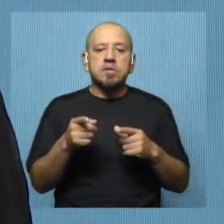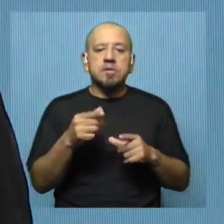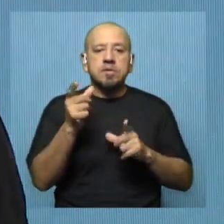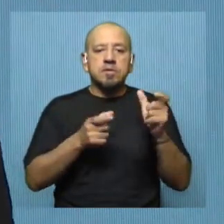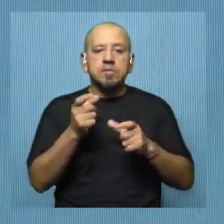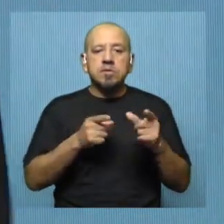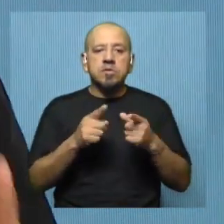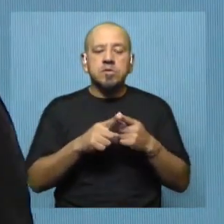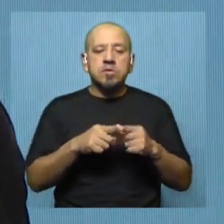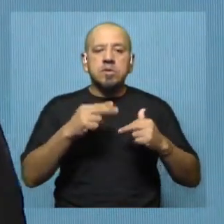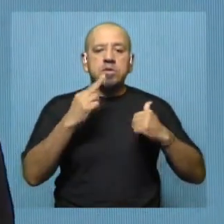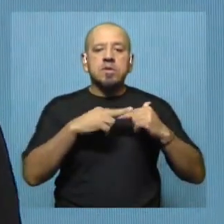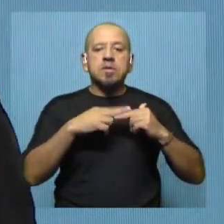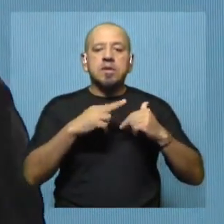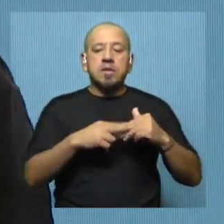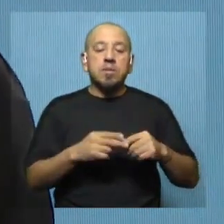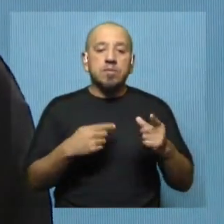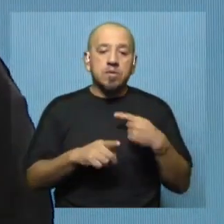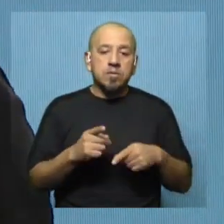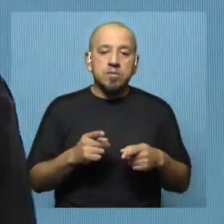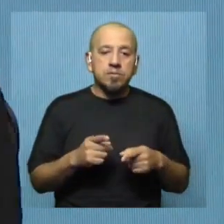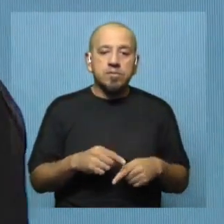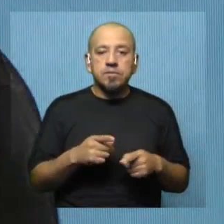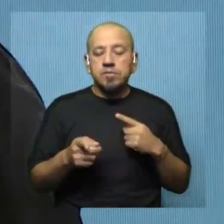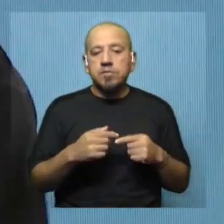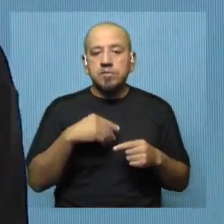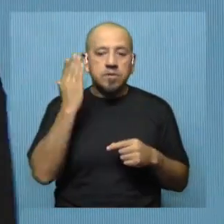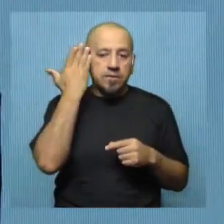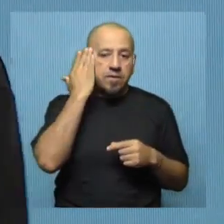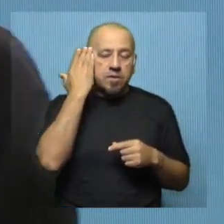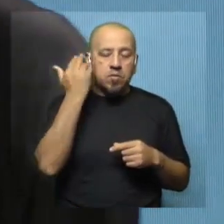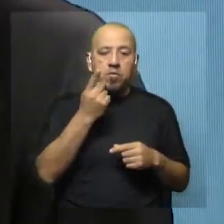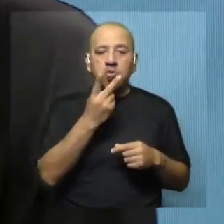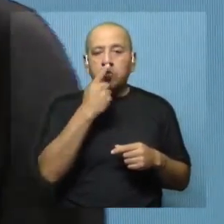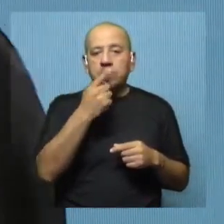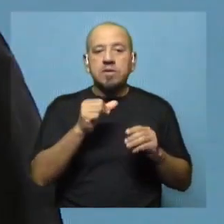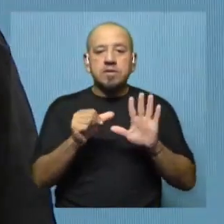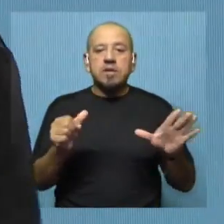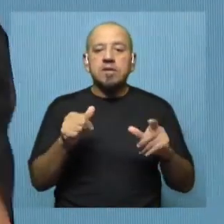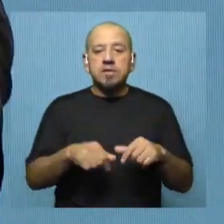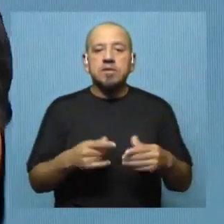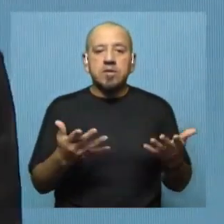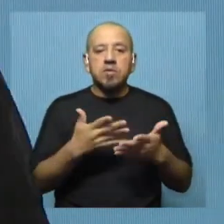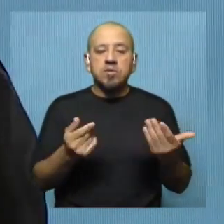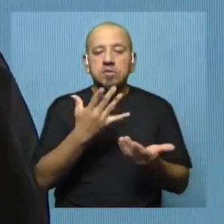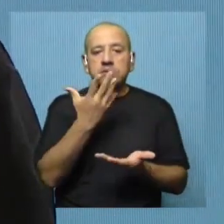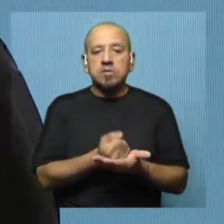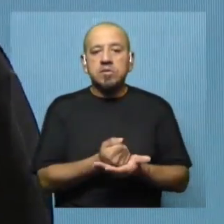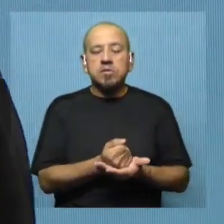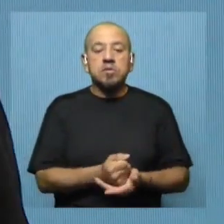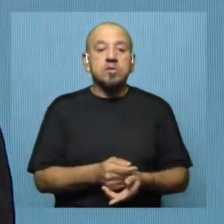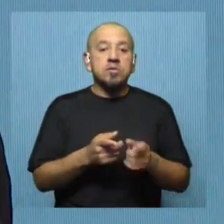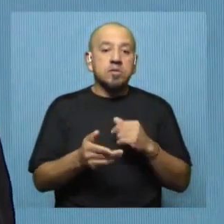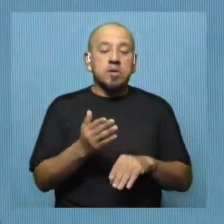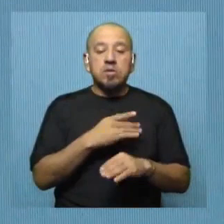a Internet, y cosas que nos parecen súper naturales, pero eso, creo que Facebook es 2006, no sé, una cosa así, ¿no? Ahora descargas una imagen en TIFF en alta, que